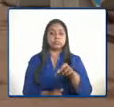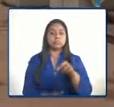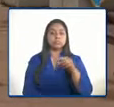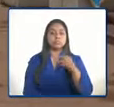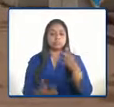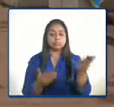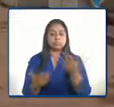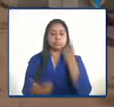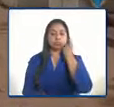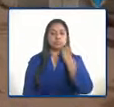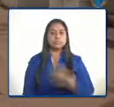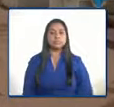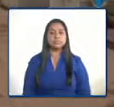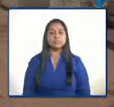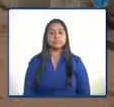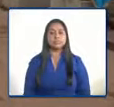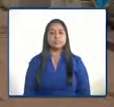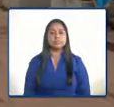Director.